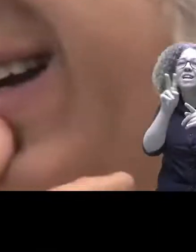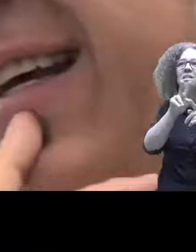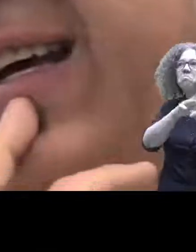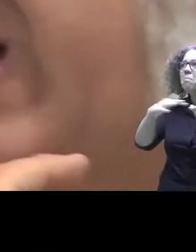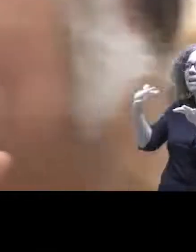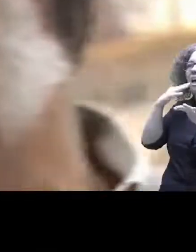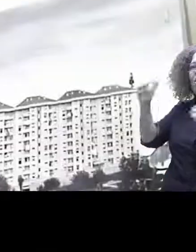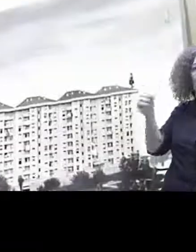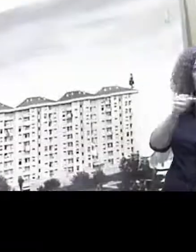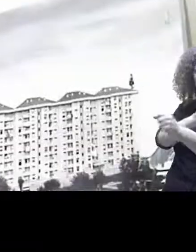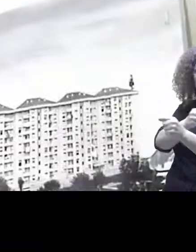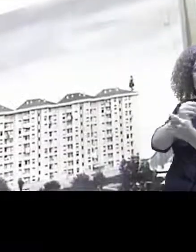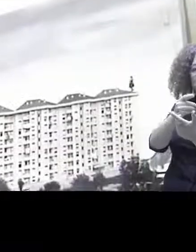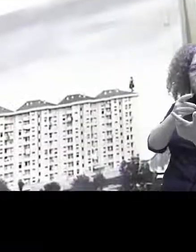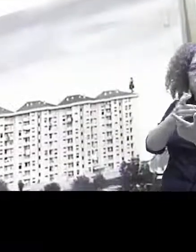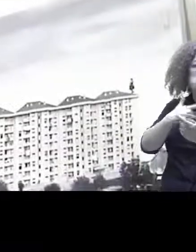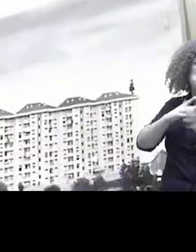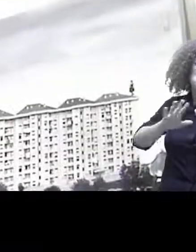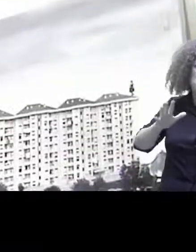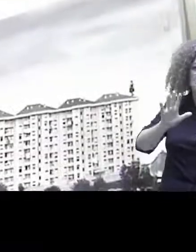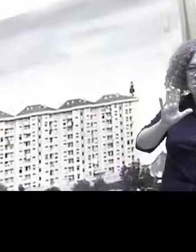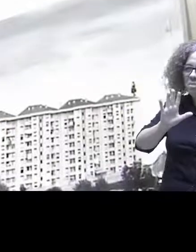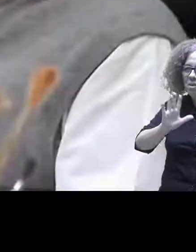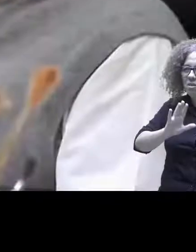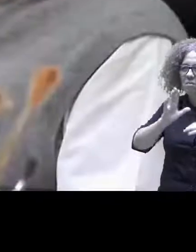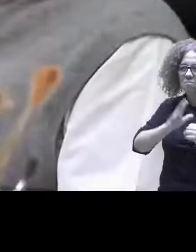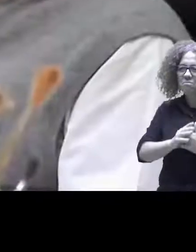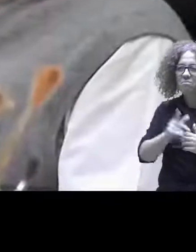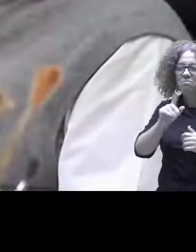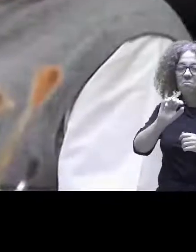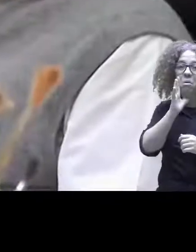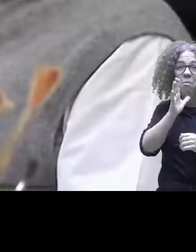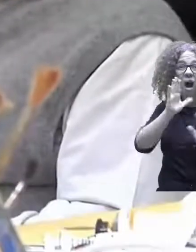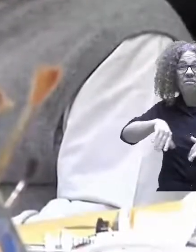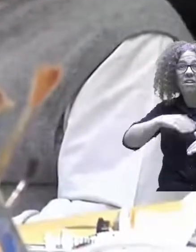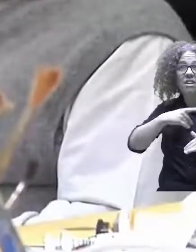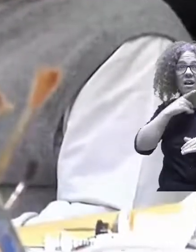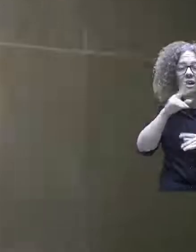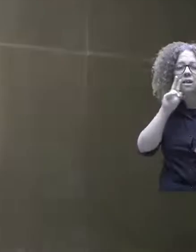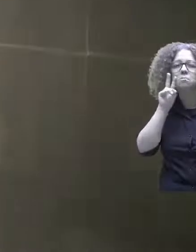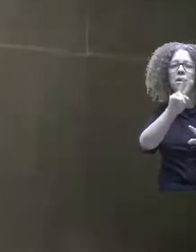a ver. Pero al final el espectador más importante es tú.